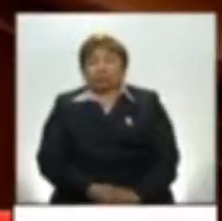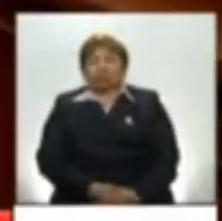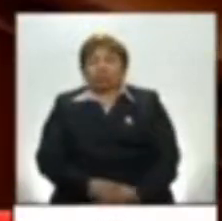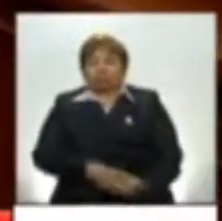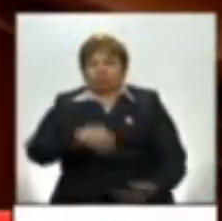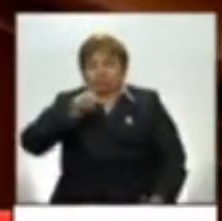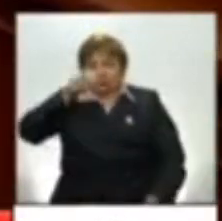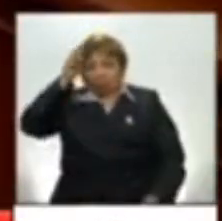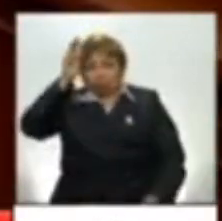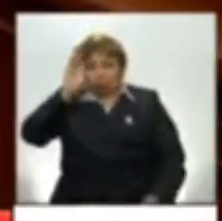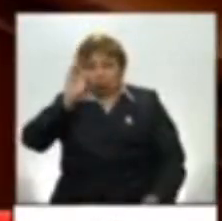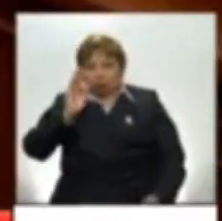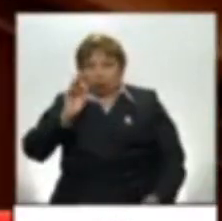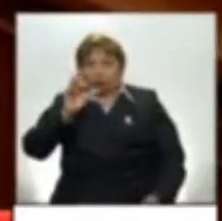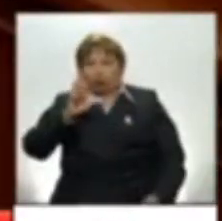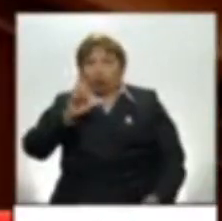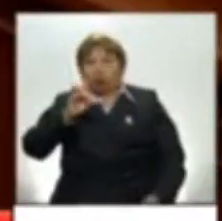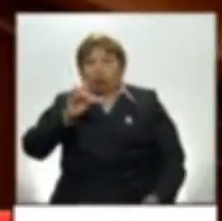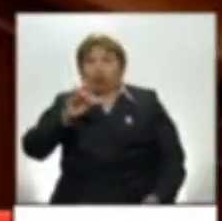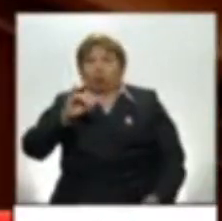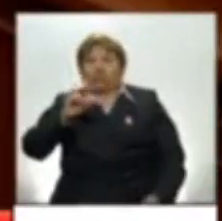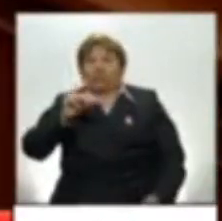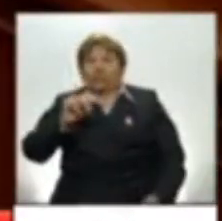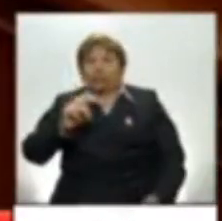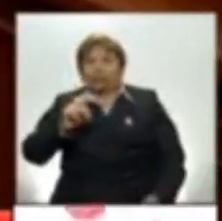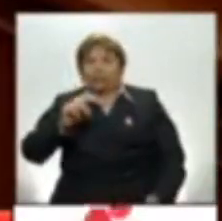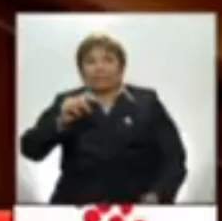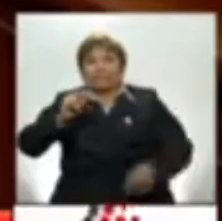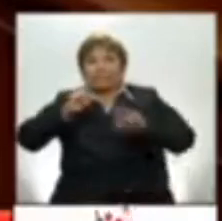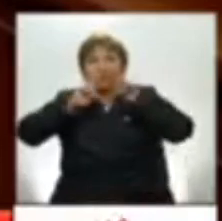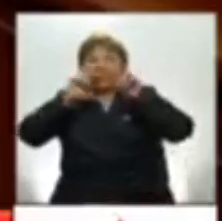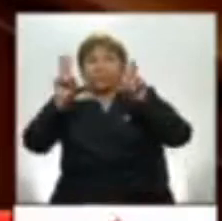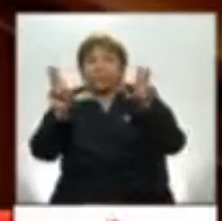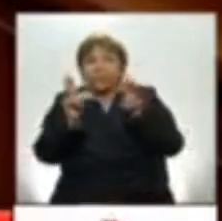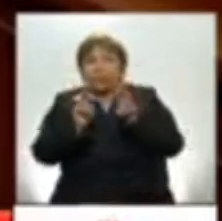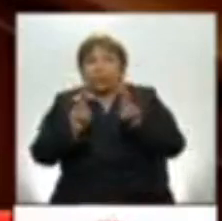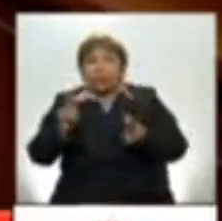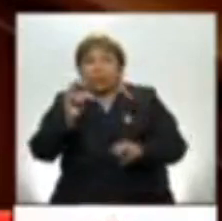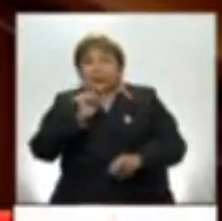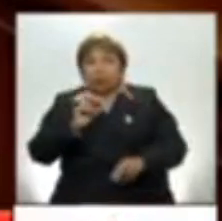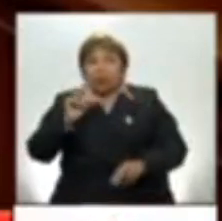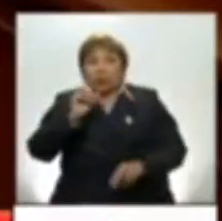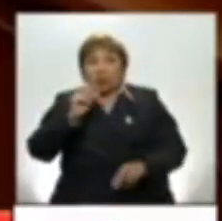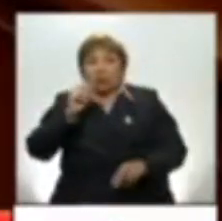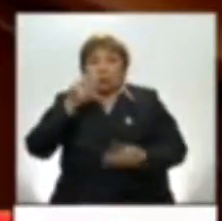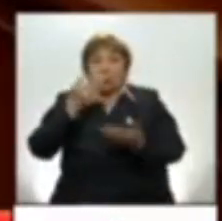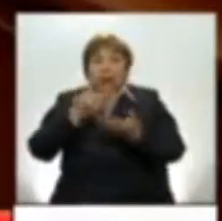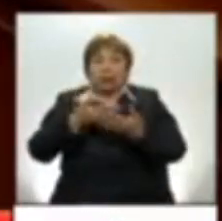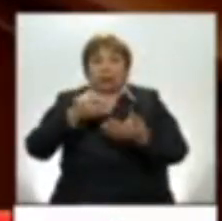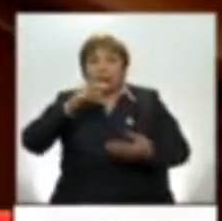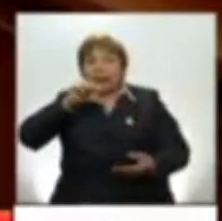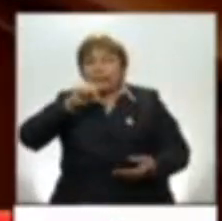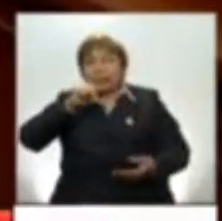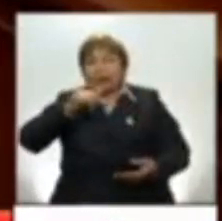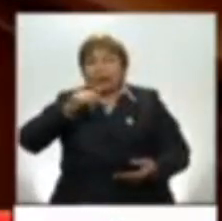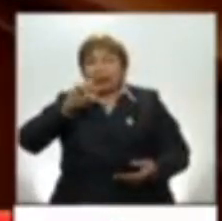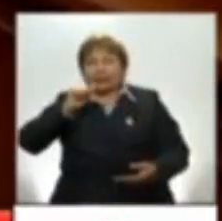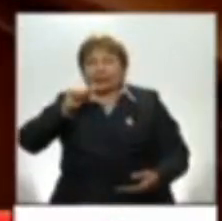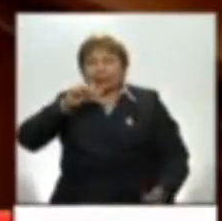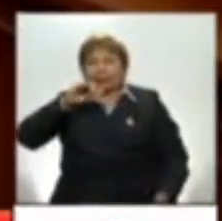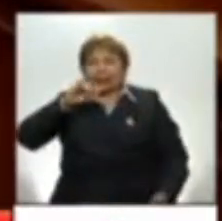Dios, mi señor de Luren de Ica, por la Virgen de Guadalupe, por Chincha, Pisco, Ica, Palpi, Nazca,